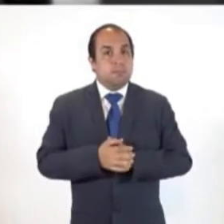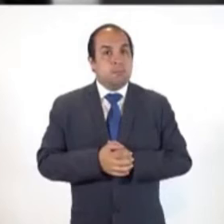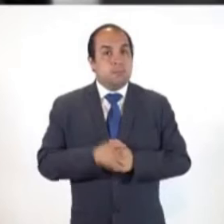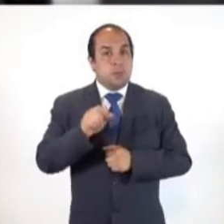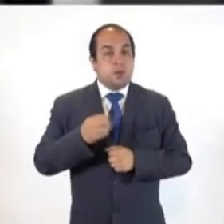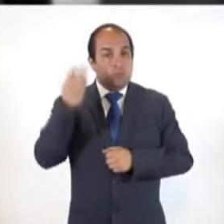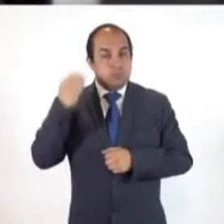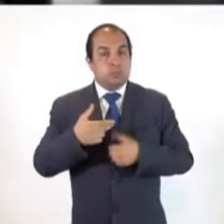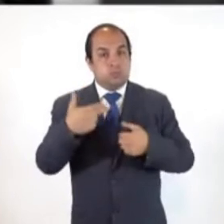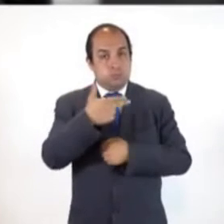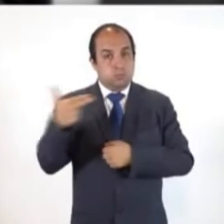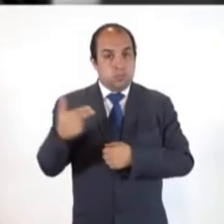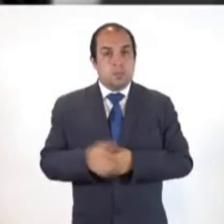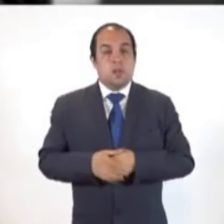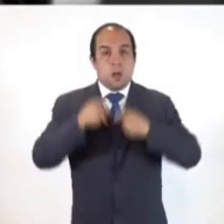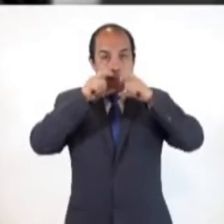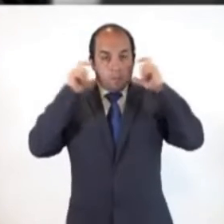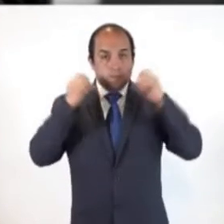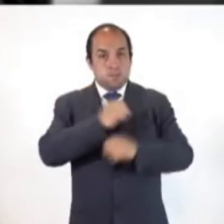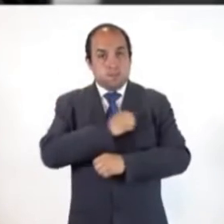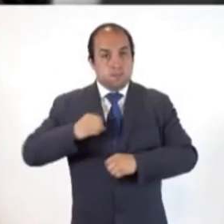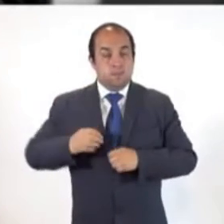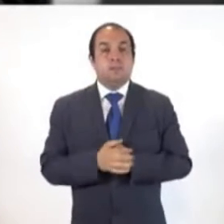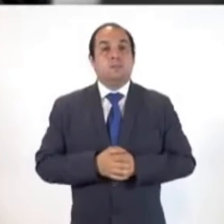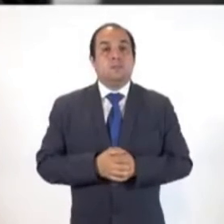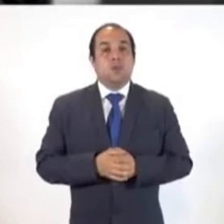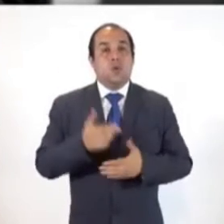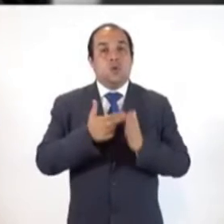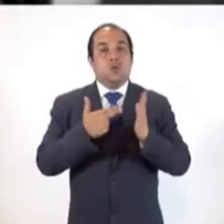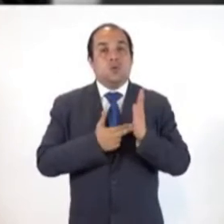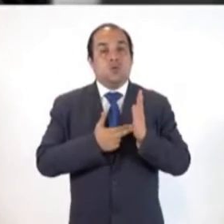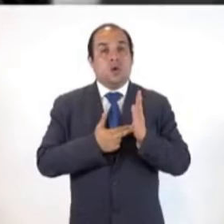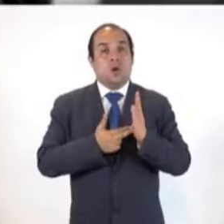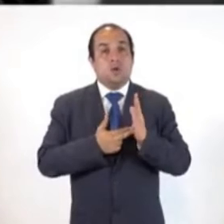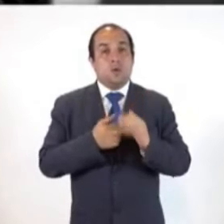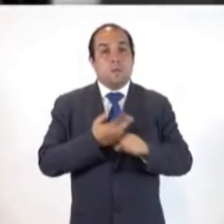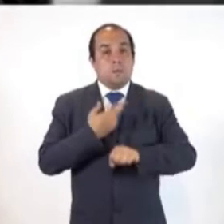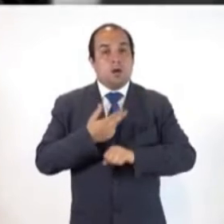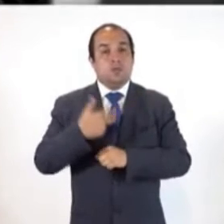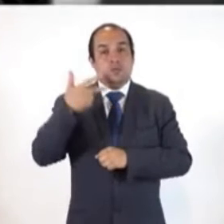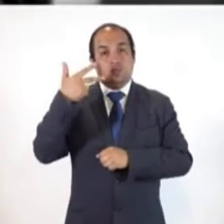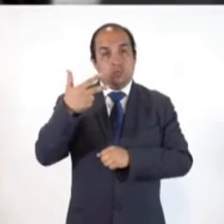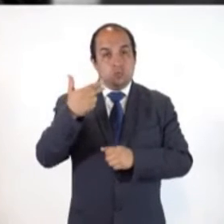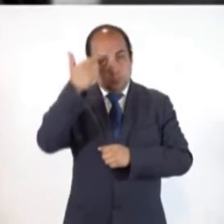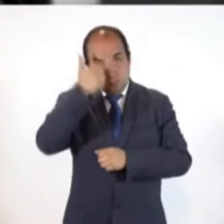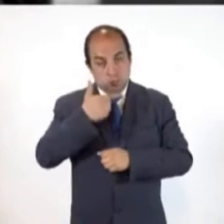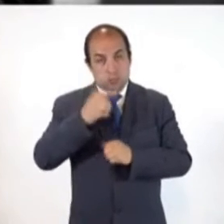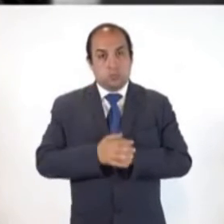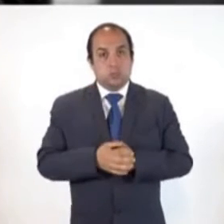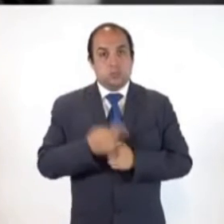Convenciones en hoteles, por supuesto, el uso obligatorio de cubrebocas, el horario máximo hasta las 8 de la noche. Tienen que usar el QR, esto